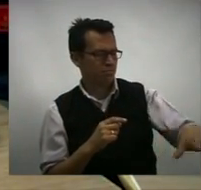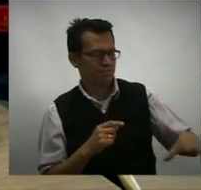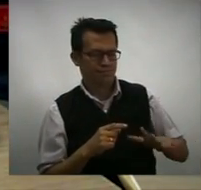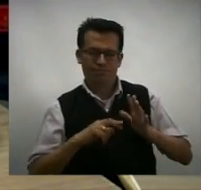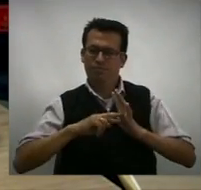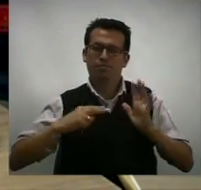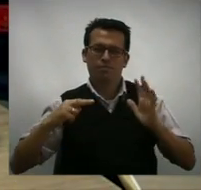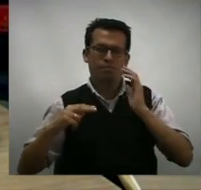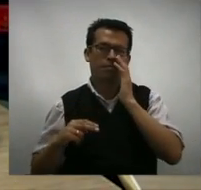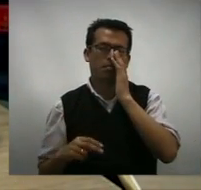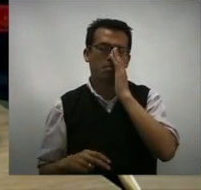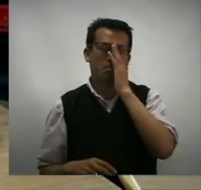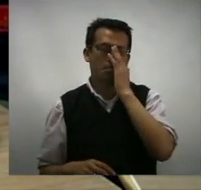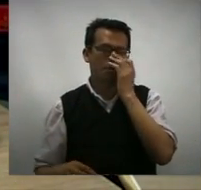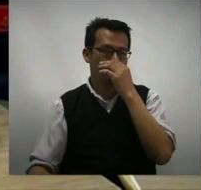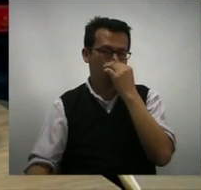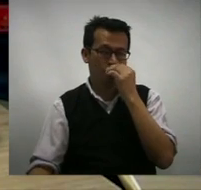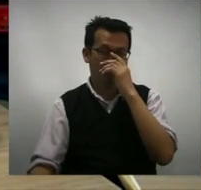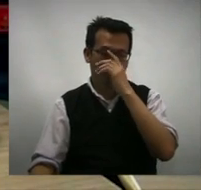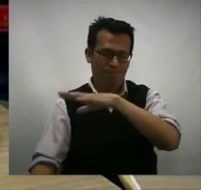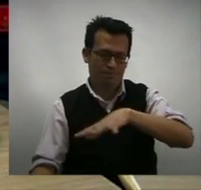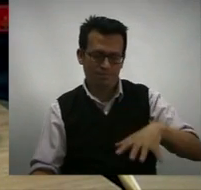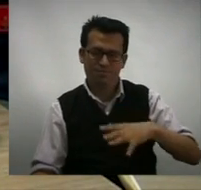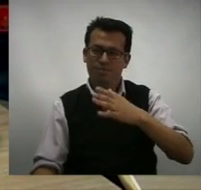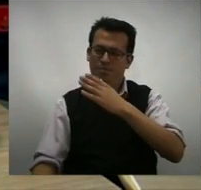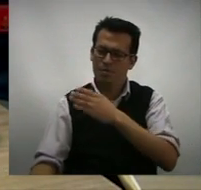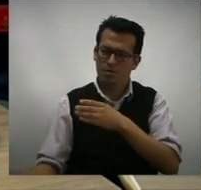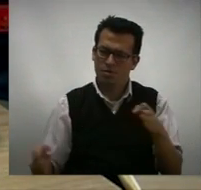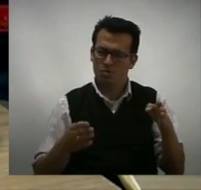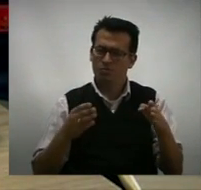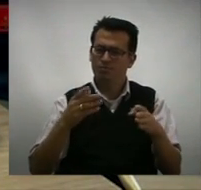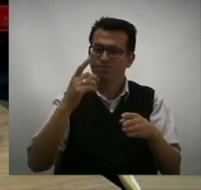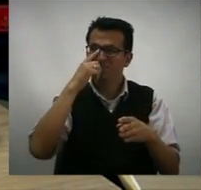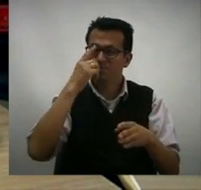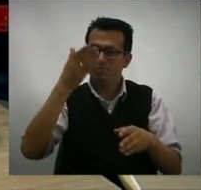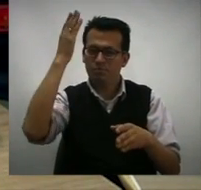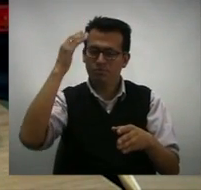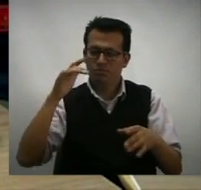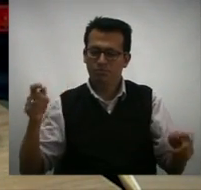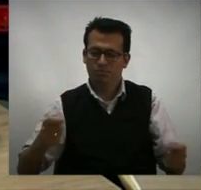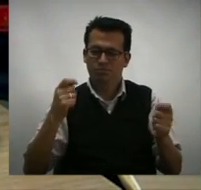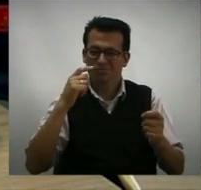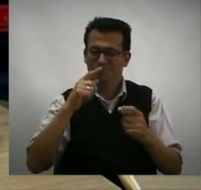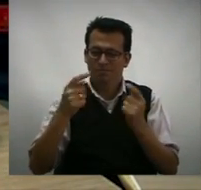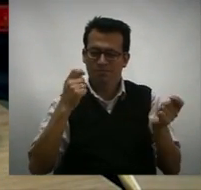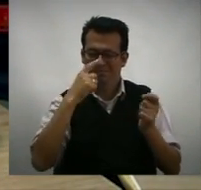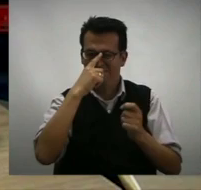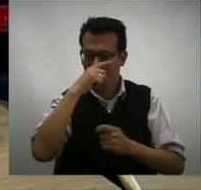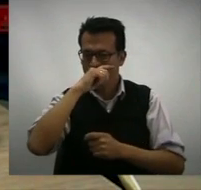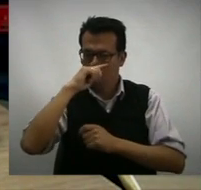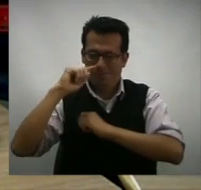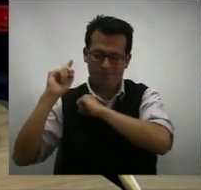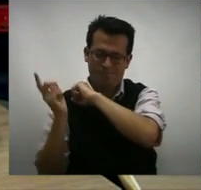técnicas, un agenciamiento que entrelazan el discurso de la salvación con la purificación de la carne por medio de una estrategia de castigo. El